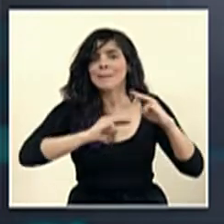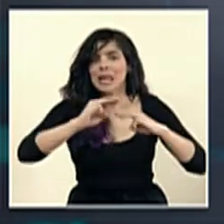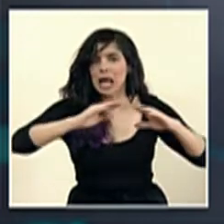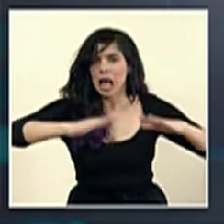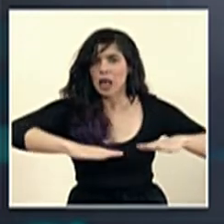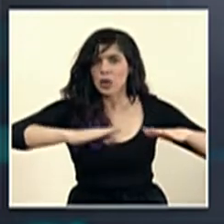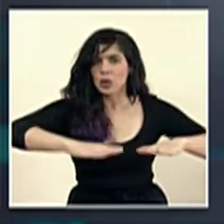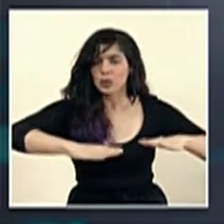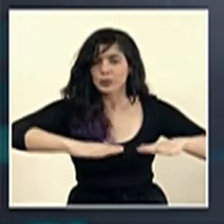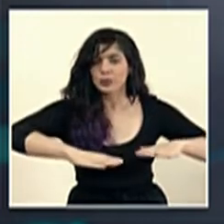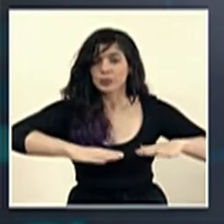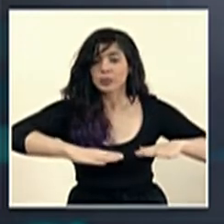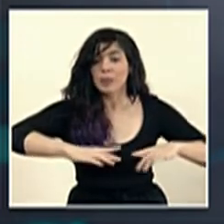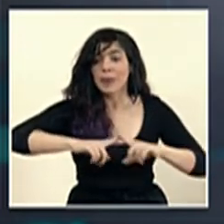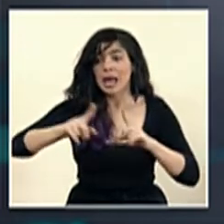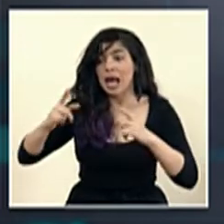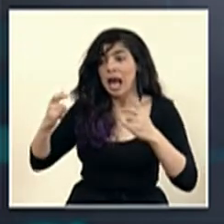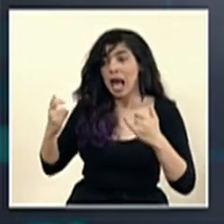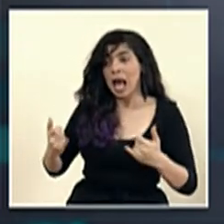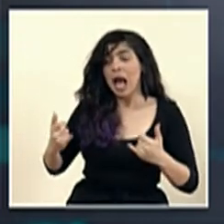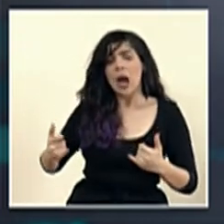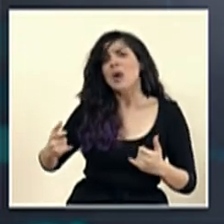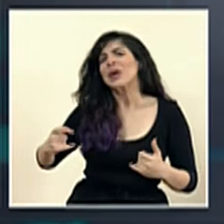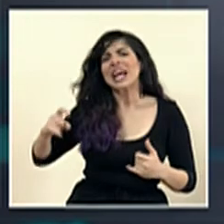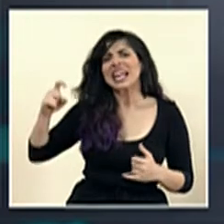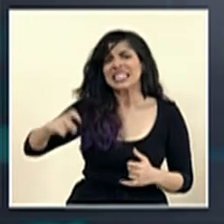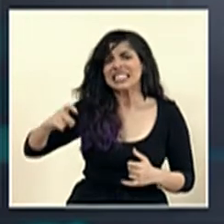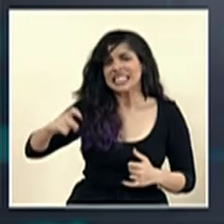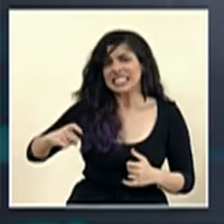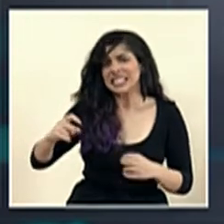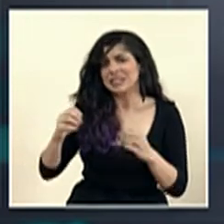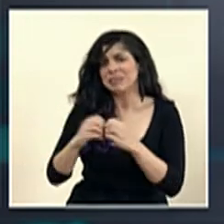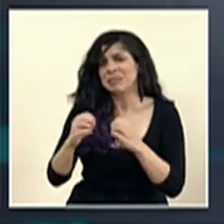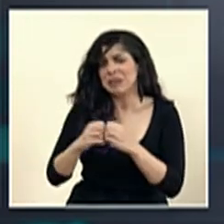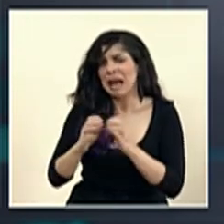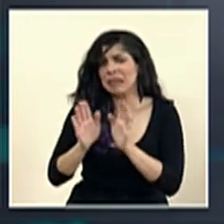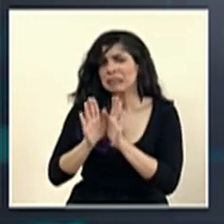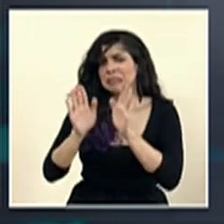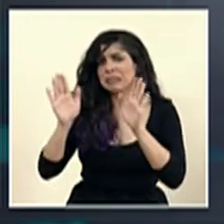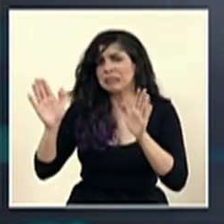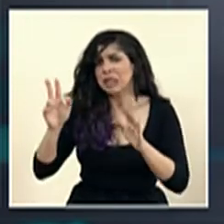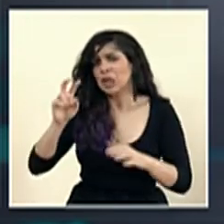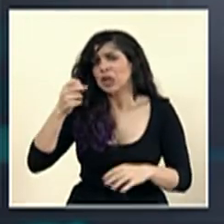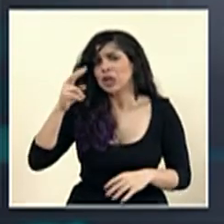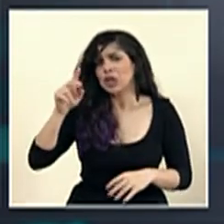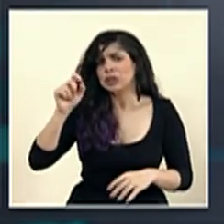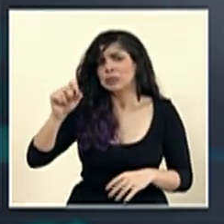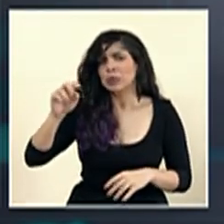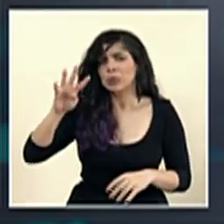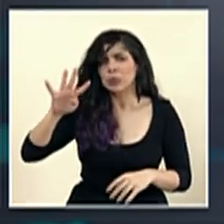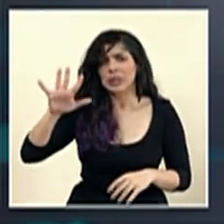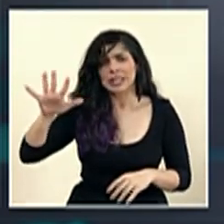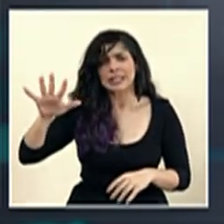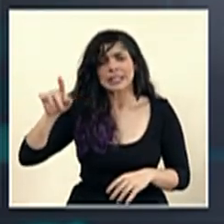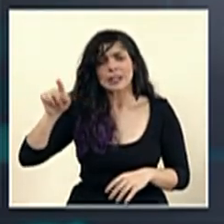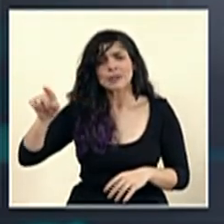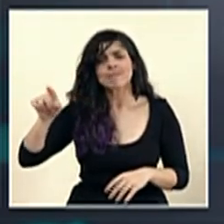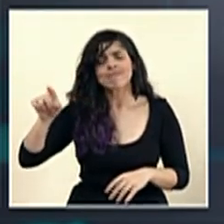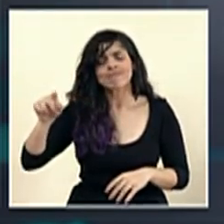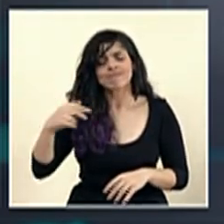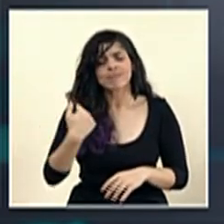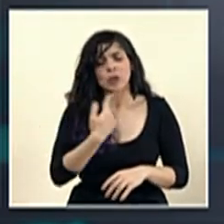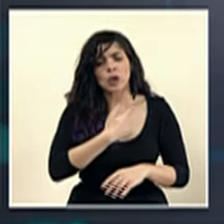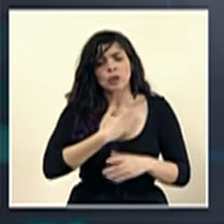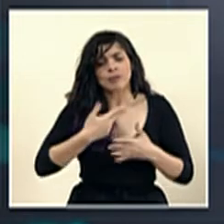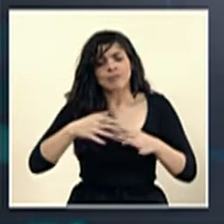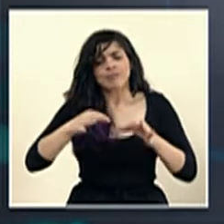local. Hoy que tenemos necesidades más amplias del 12.45,